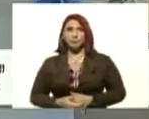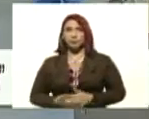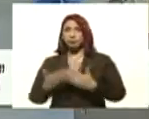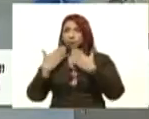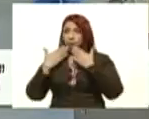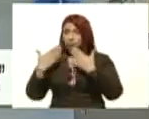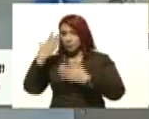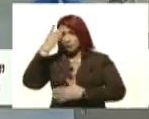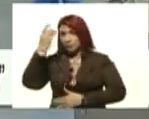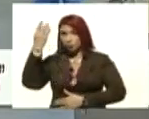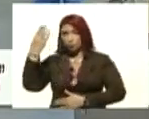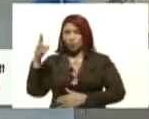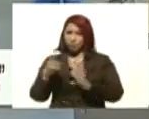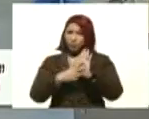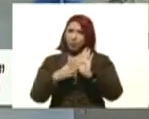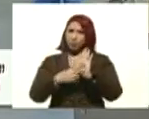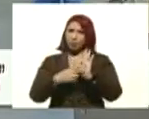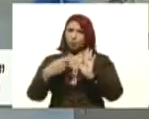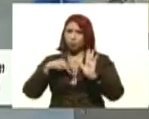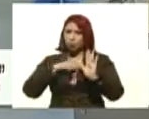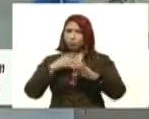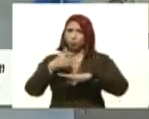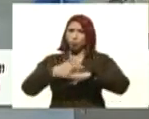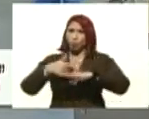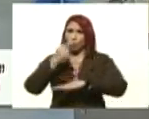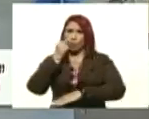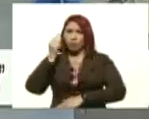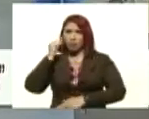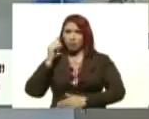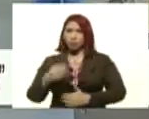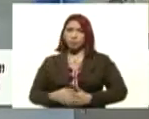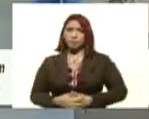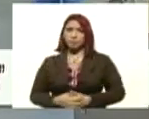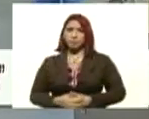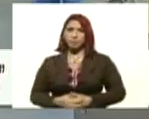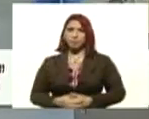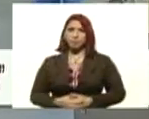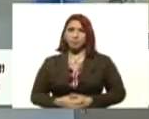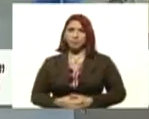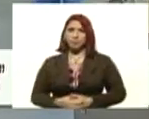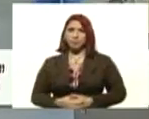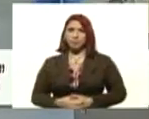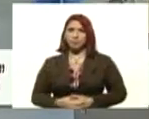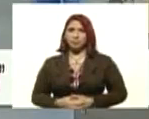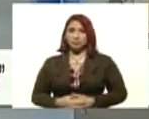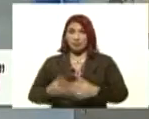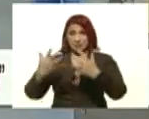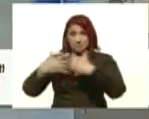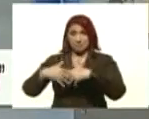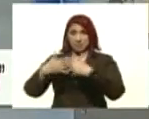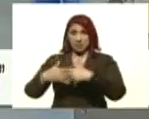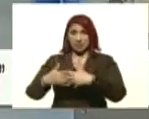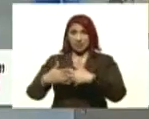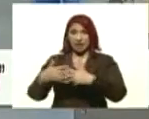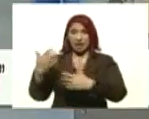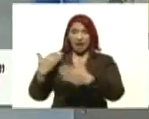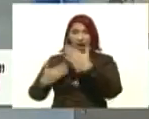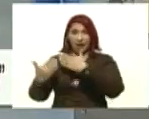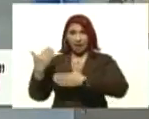Gracias a Dios, de verdad, y a nuestro gobernador, que tomó esta planta que estaba, como ya él